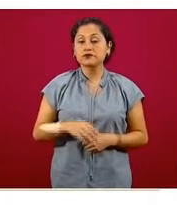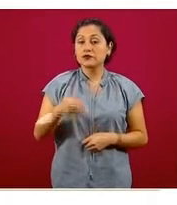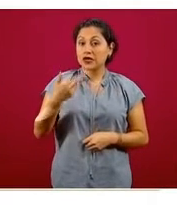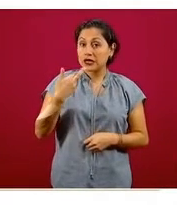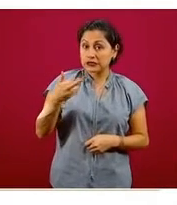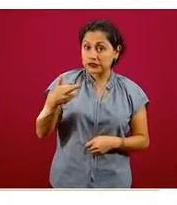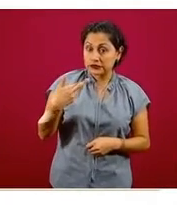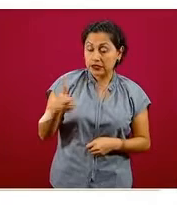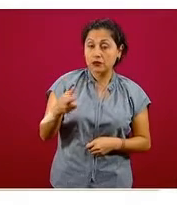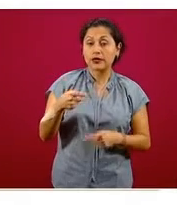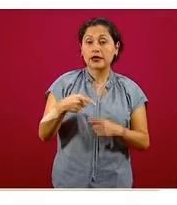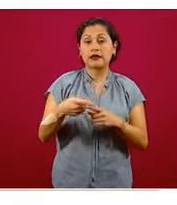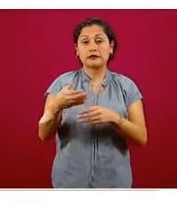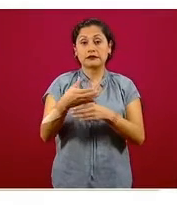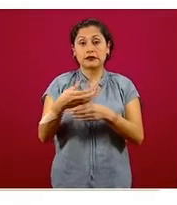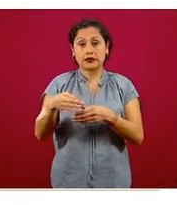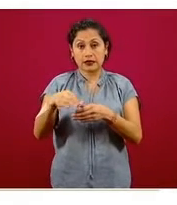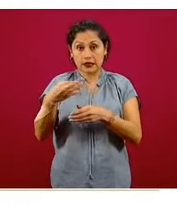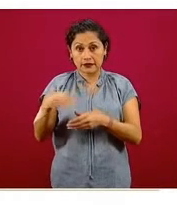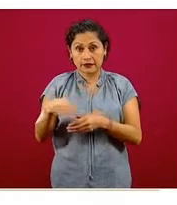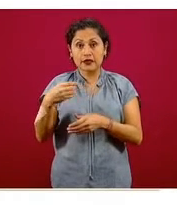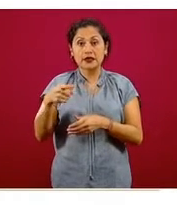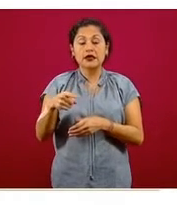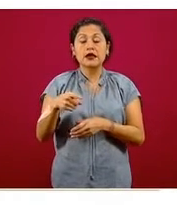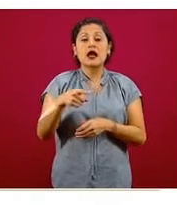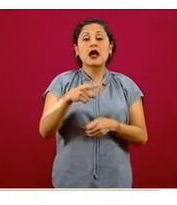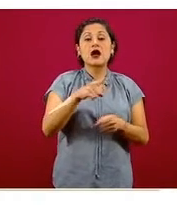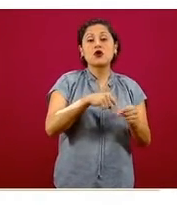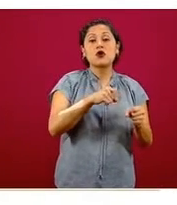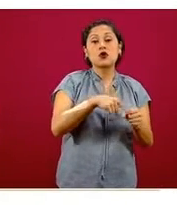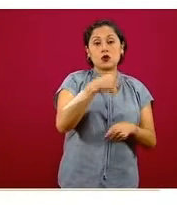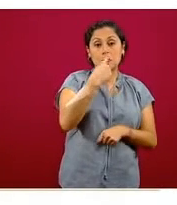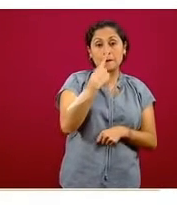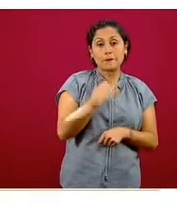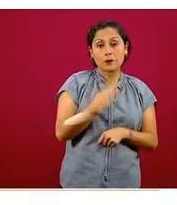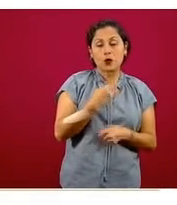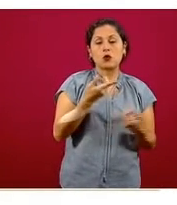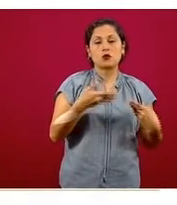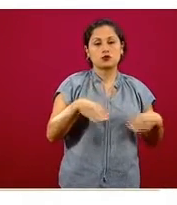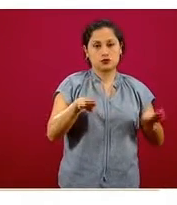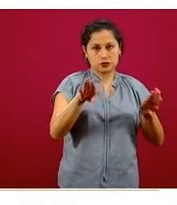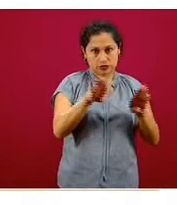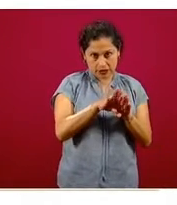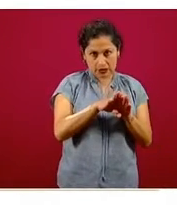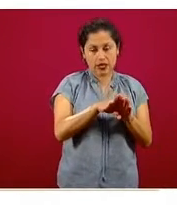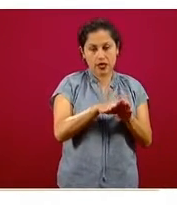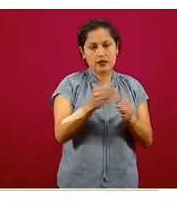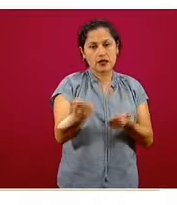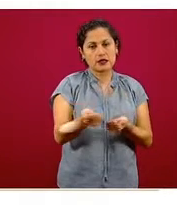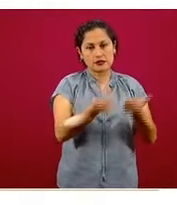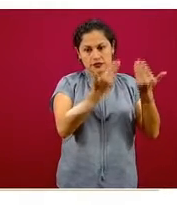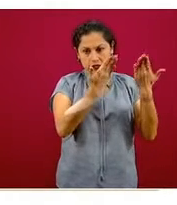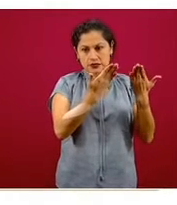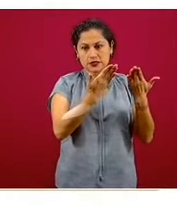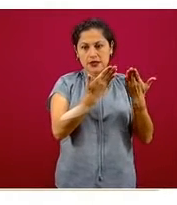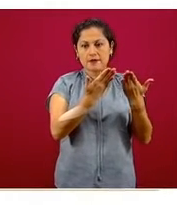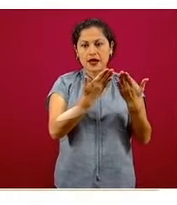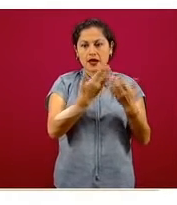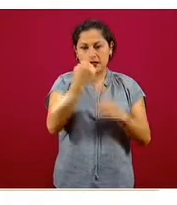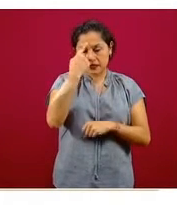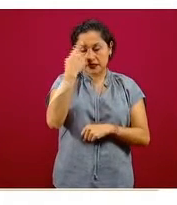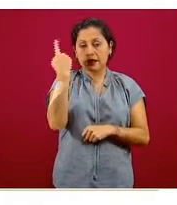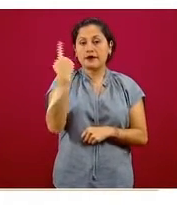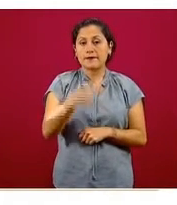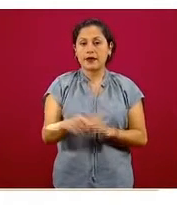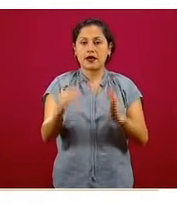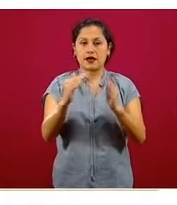cafeterías, en nivel de riesgo máximo rojo, cerradas, pueden dar sus servicios a domicilio, preparar los alimentos para